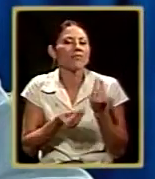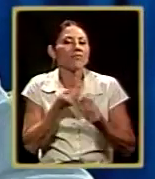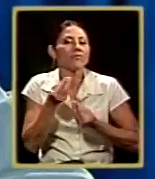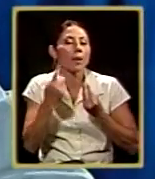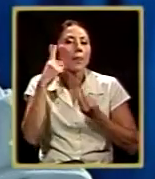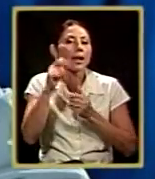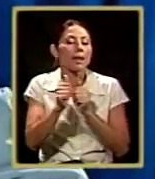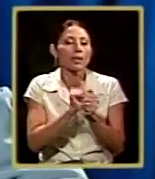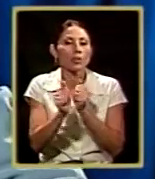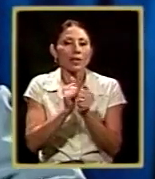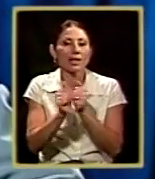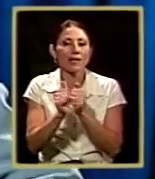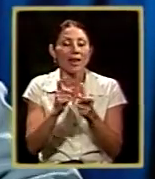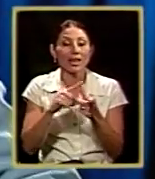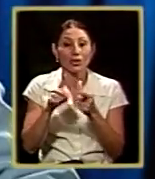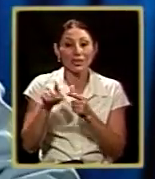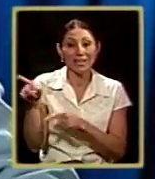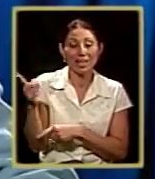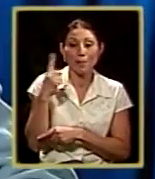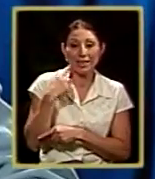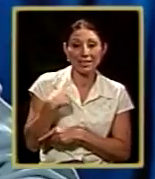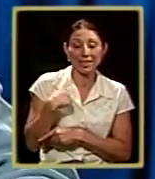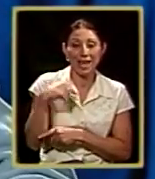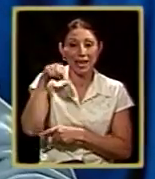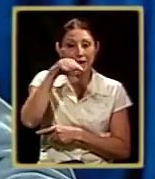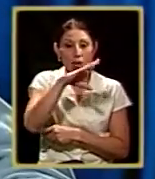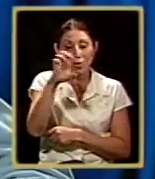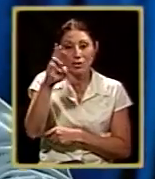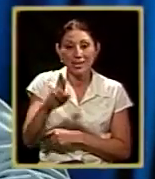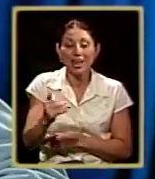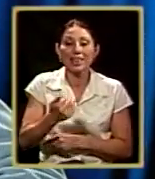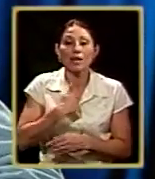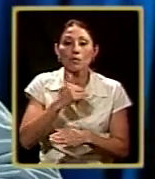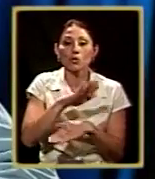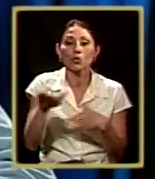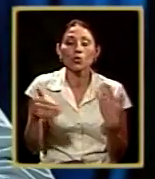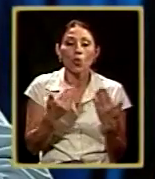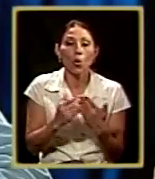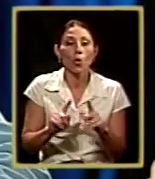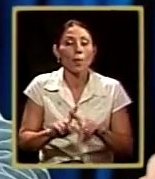Y entonces ella me decía, en Costa Rica tenemos todo, pero hay que